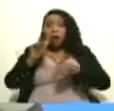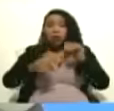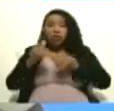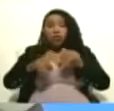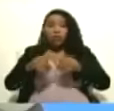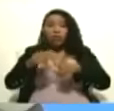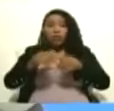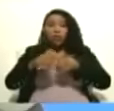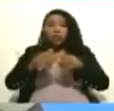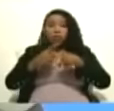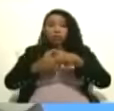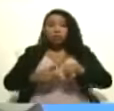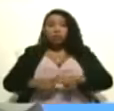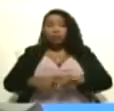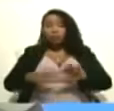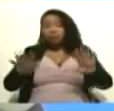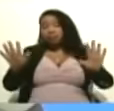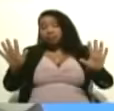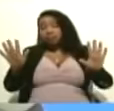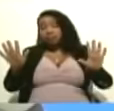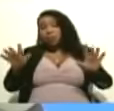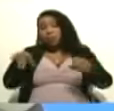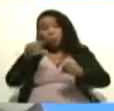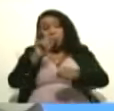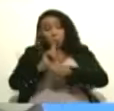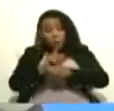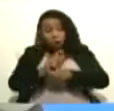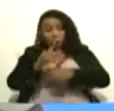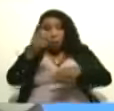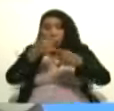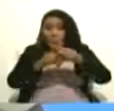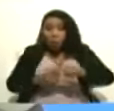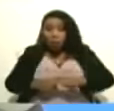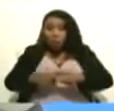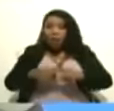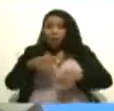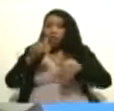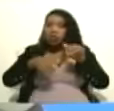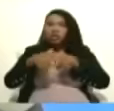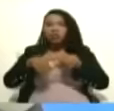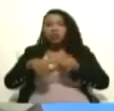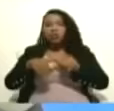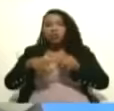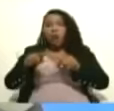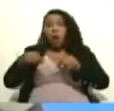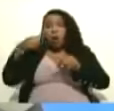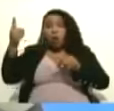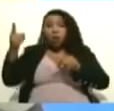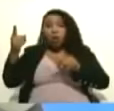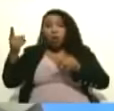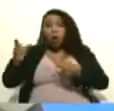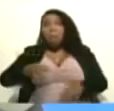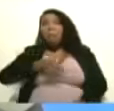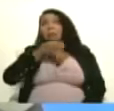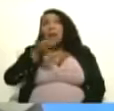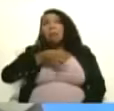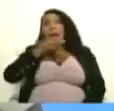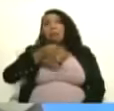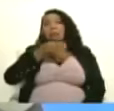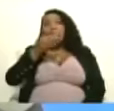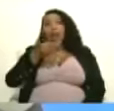son los votos papá lo que se cuenta son los votos mamá todo lo demás es ceniza